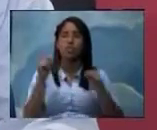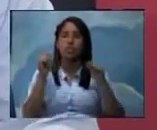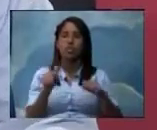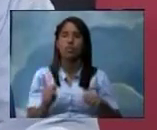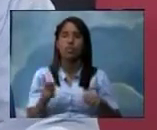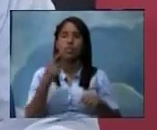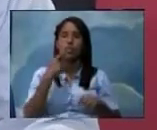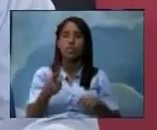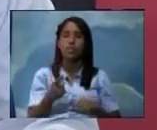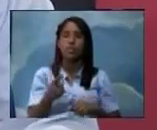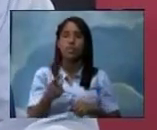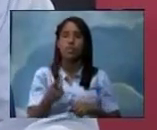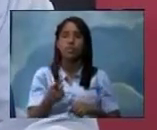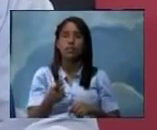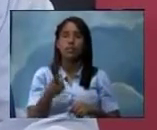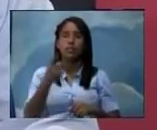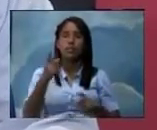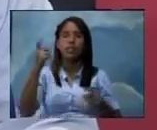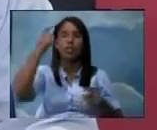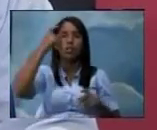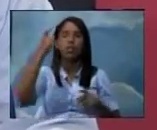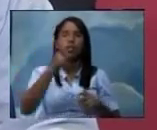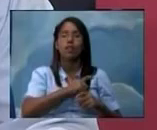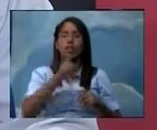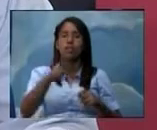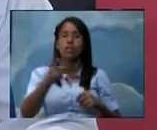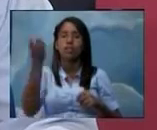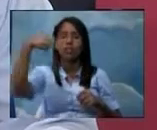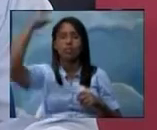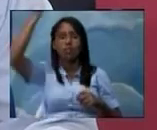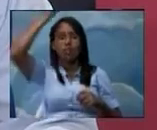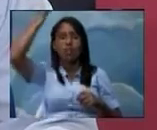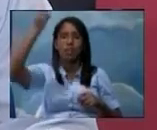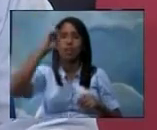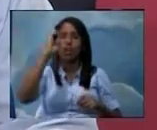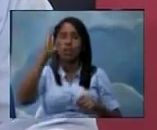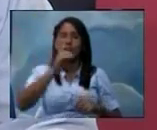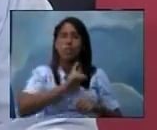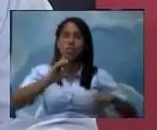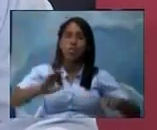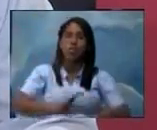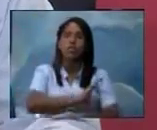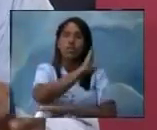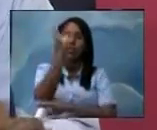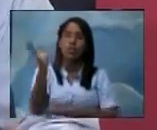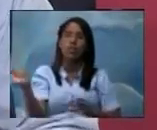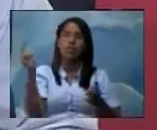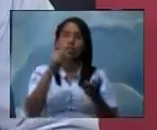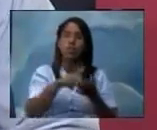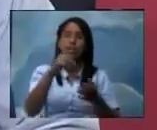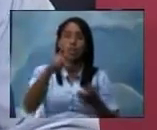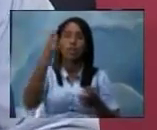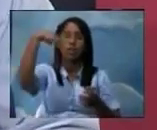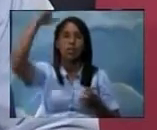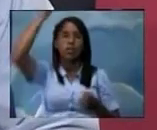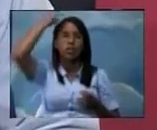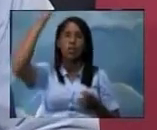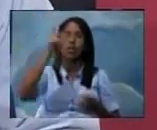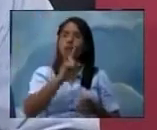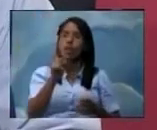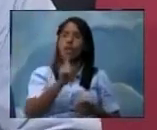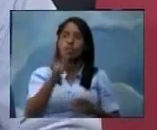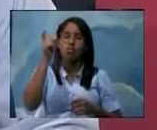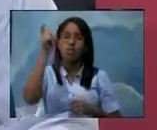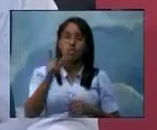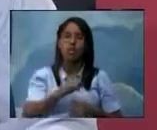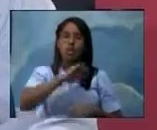acá, dice: y en los días de estos reyes, el Dios del cielo levantará un reino que no